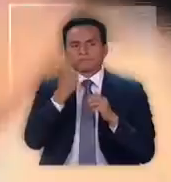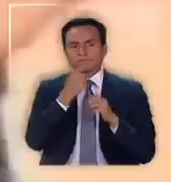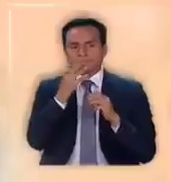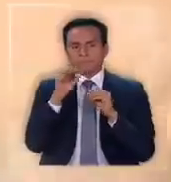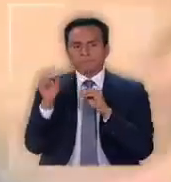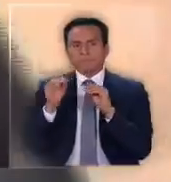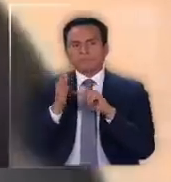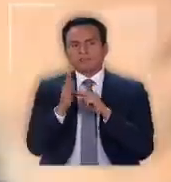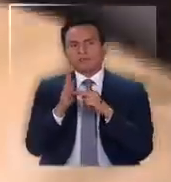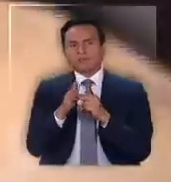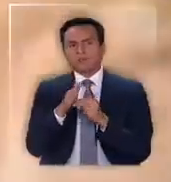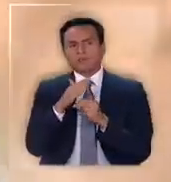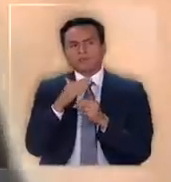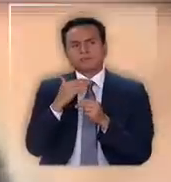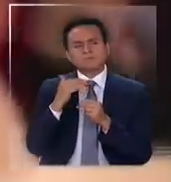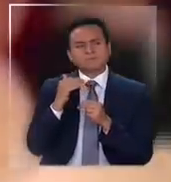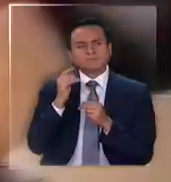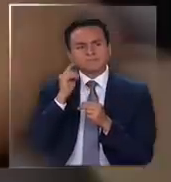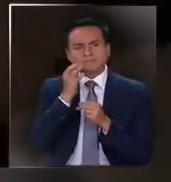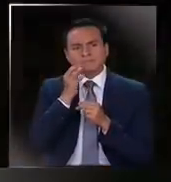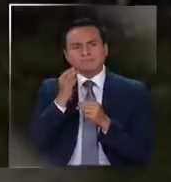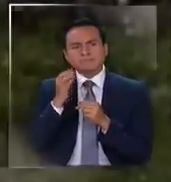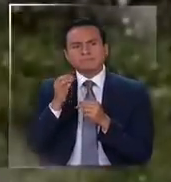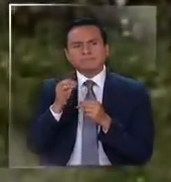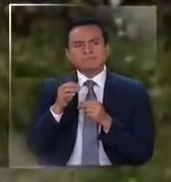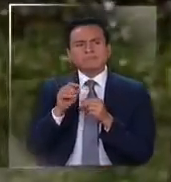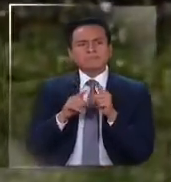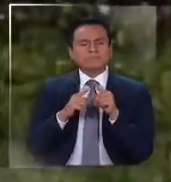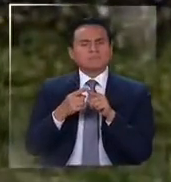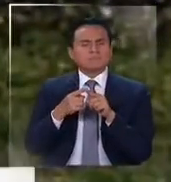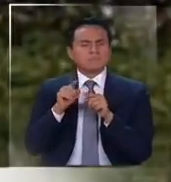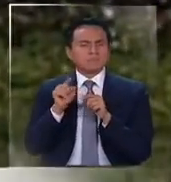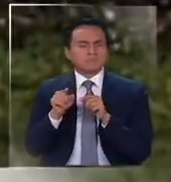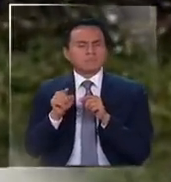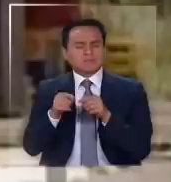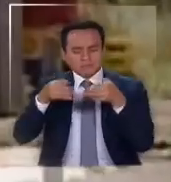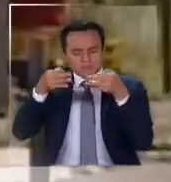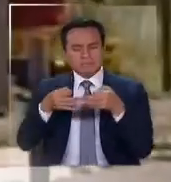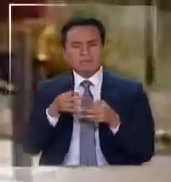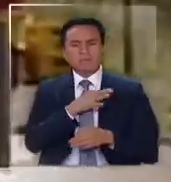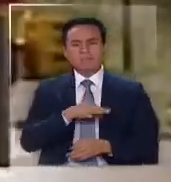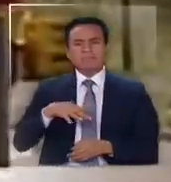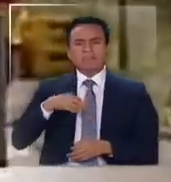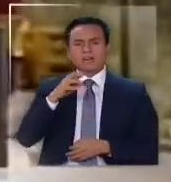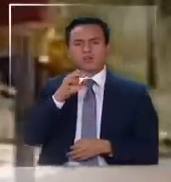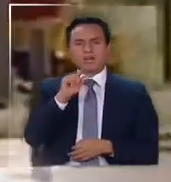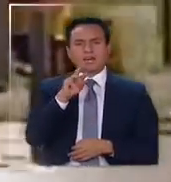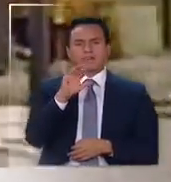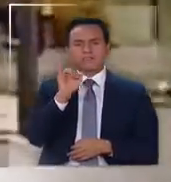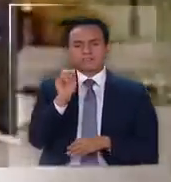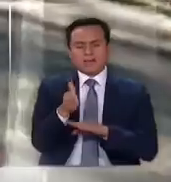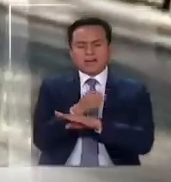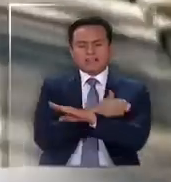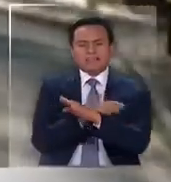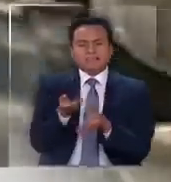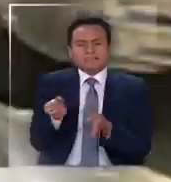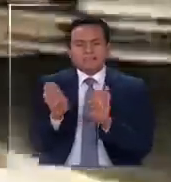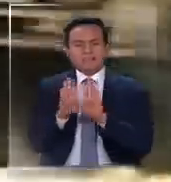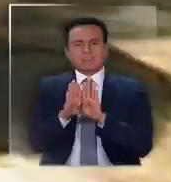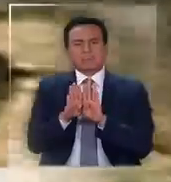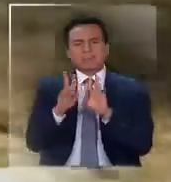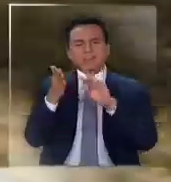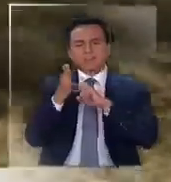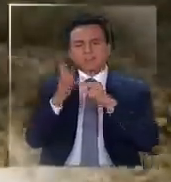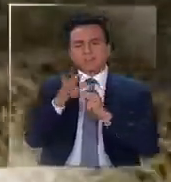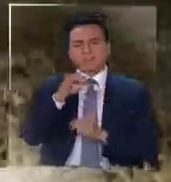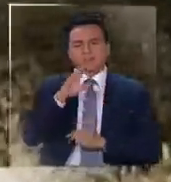Una causa de muerte y un móvil, a Coque lo drogaron para abusar de él, fueron las certezas de la ministra Carola Rivas antes de decretar el cierre del caso Matute